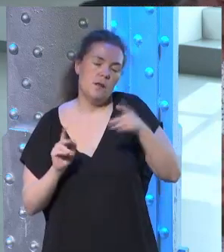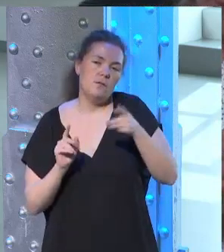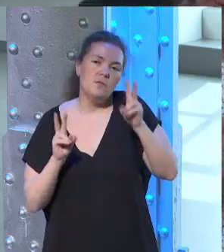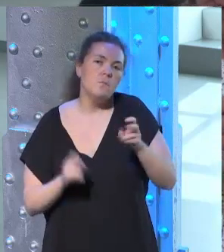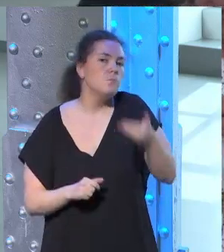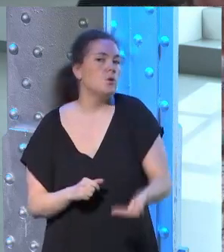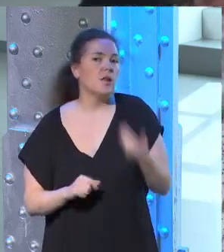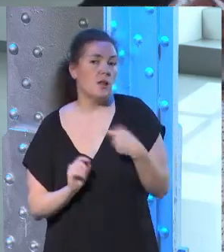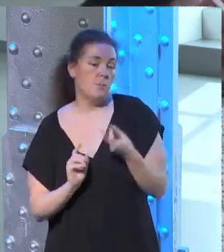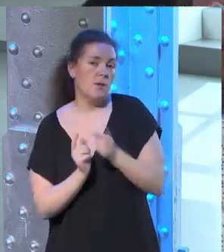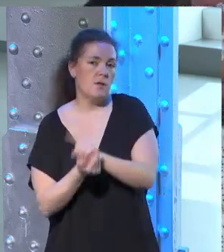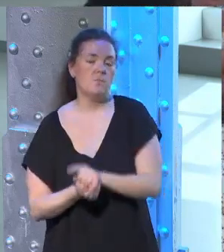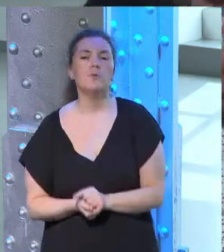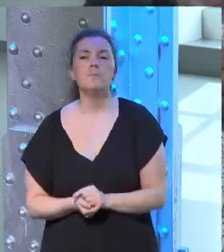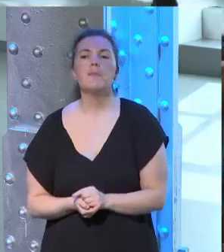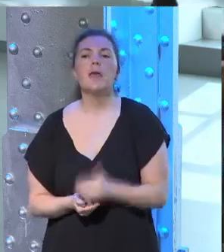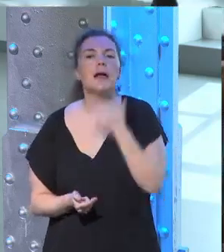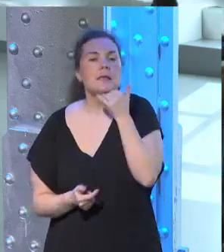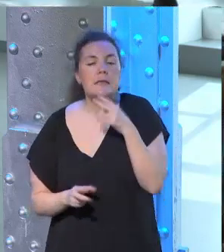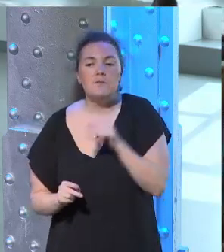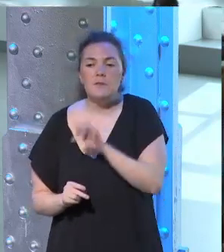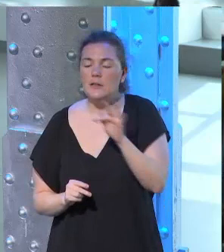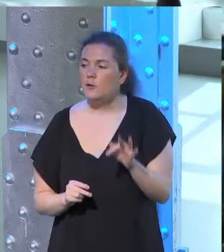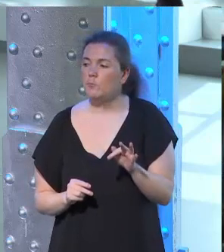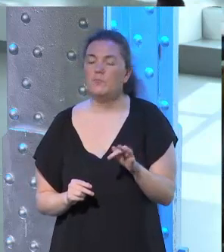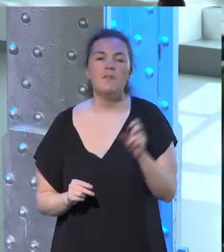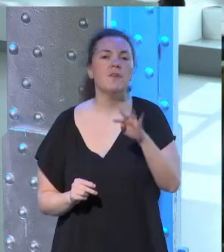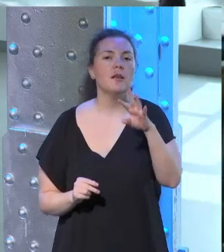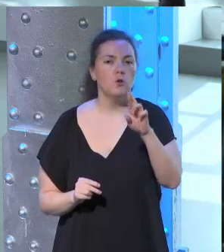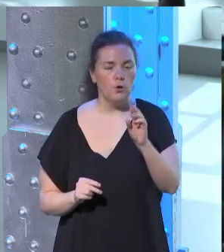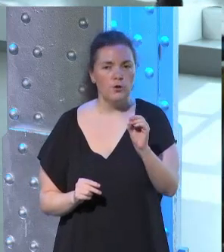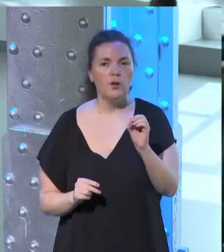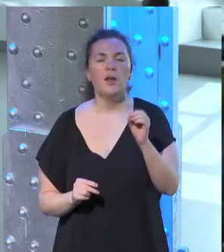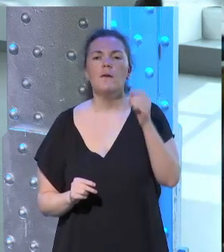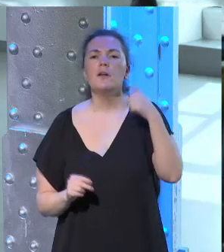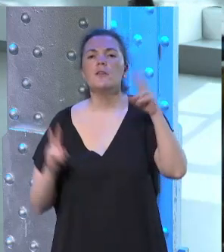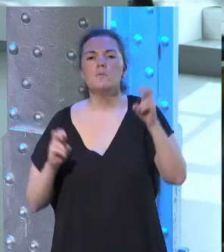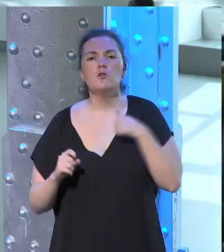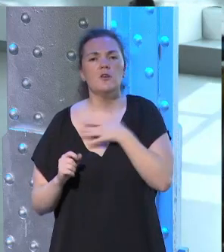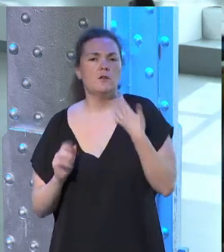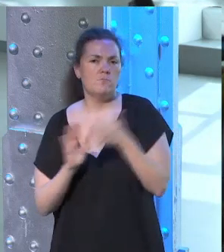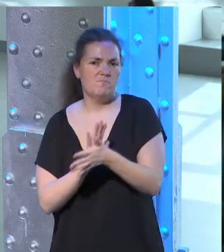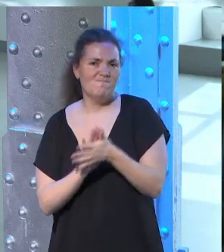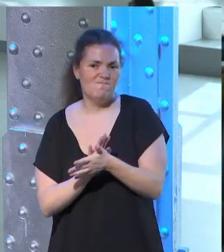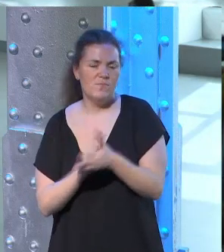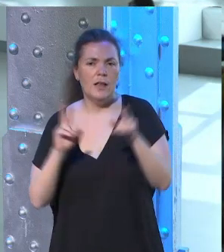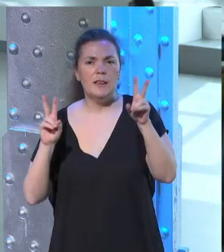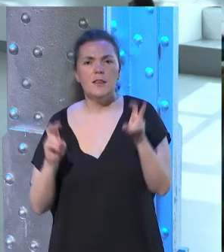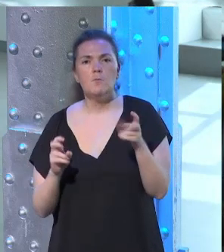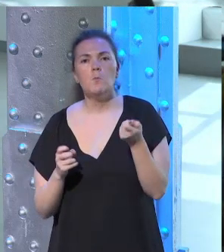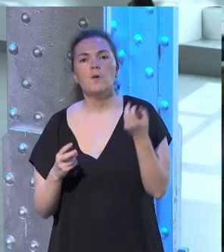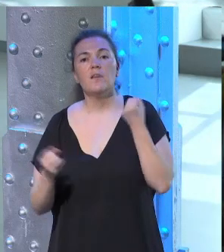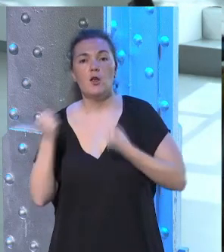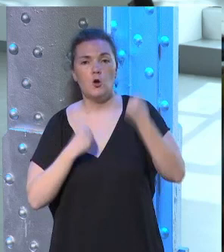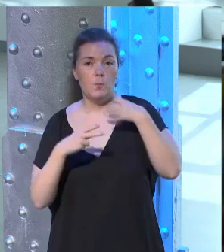entrando en las últimas intervenciones. Víctor. Sí, un tema que no ha salido y que quería plantear, ¿no?, es el tema un poco de la